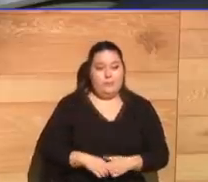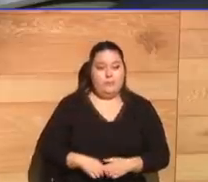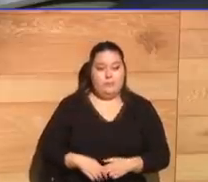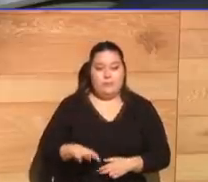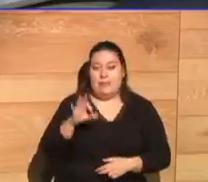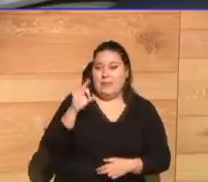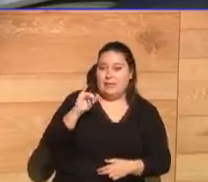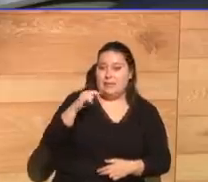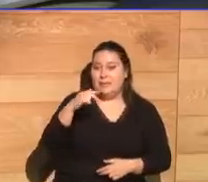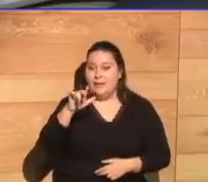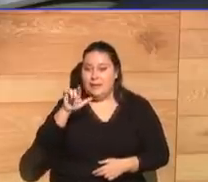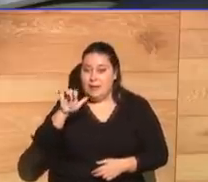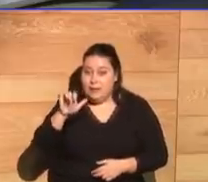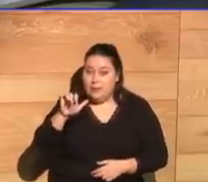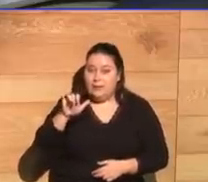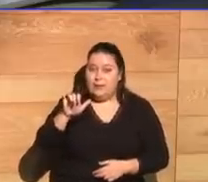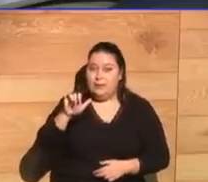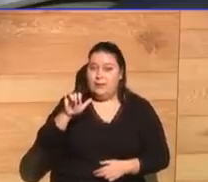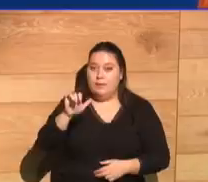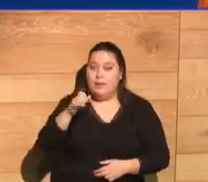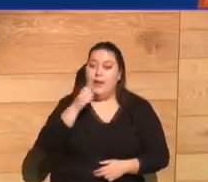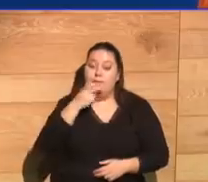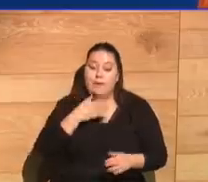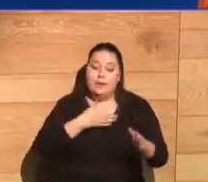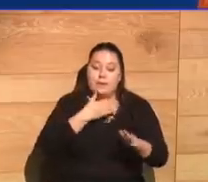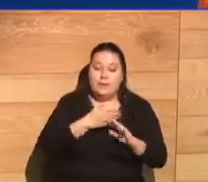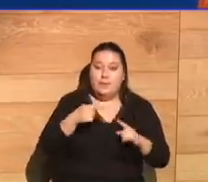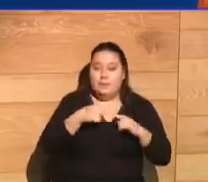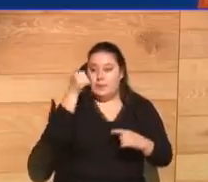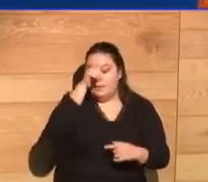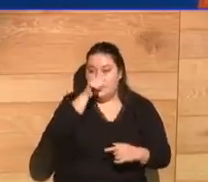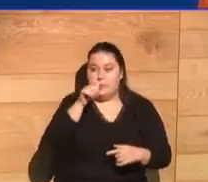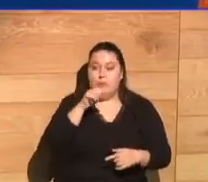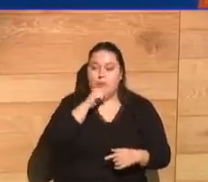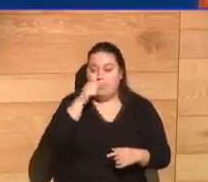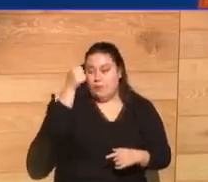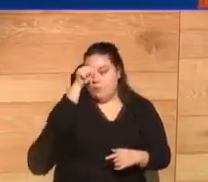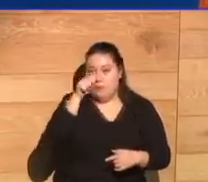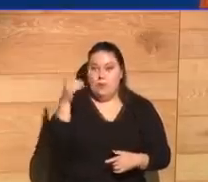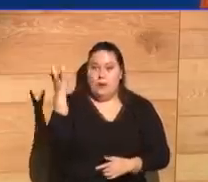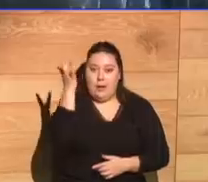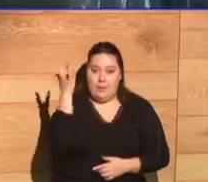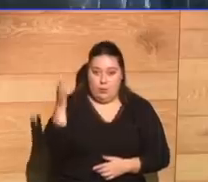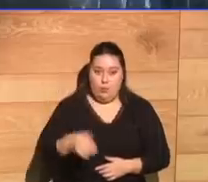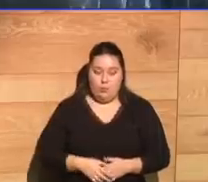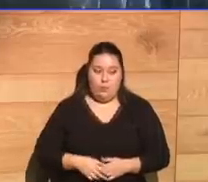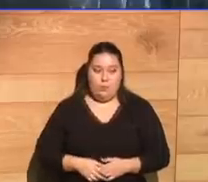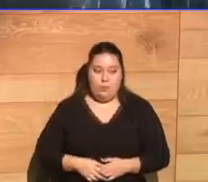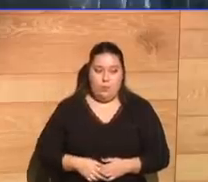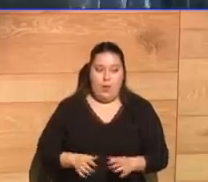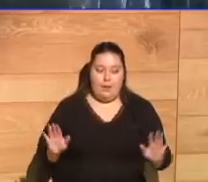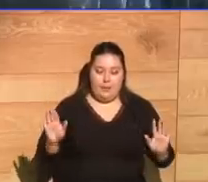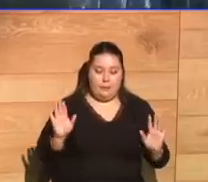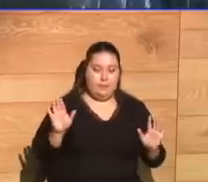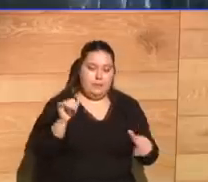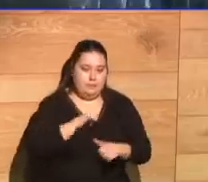pues Siguel era, iba al bar donde mi tío abuelo era camarero. Sí. Y entonces le fiaba. A ver, espérate un momento,